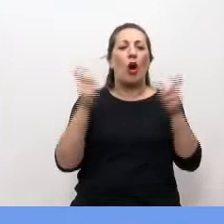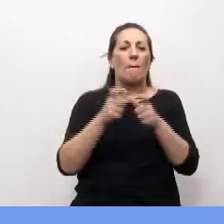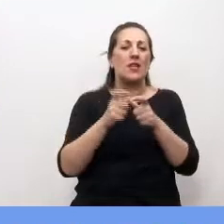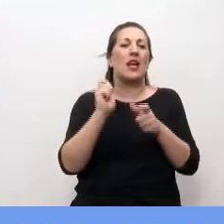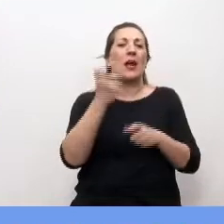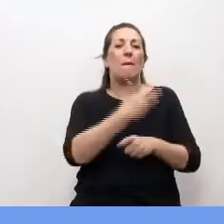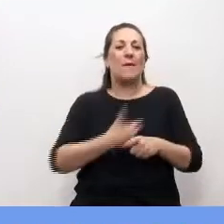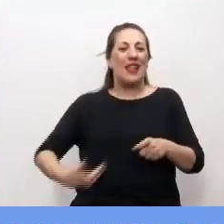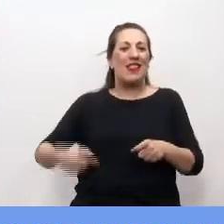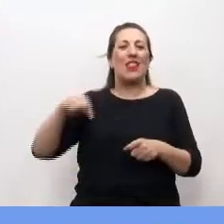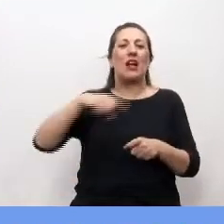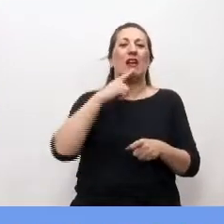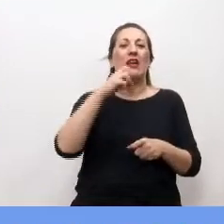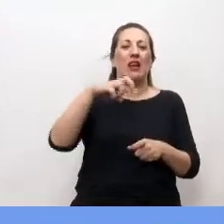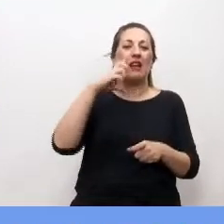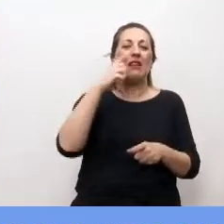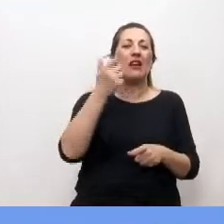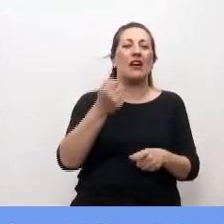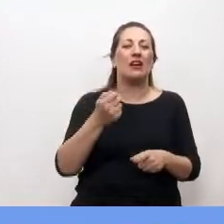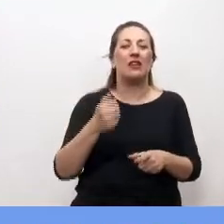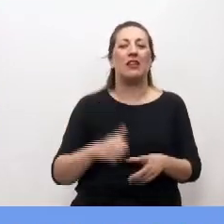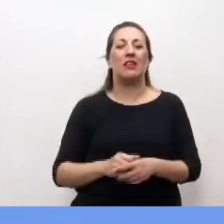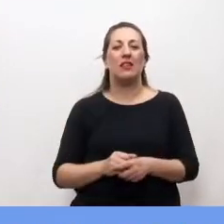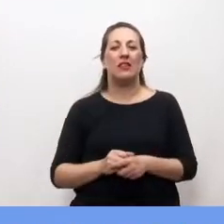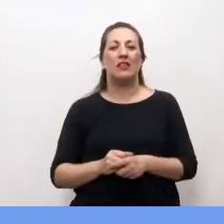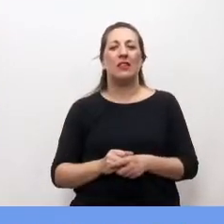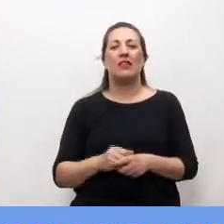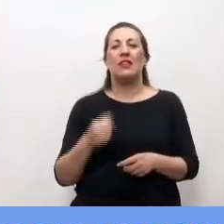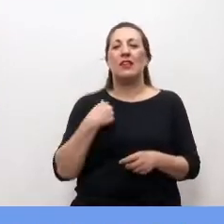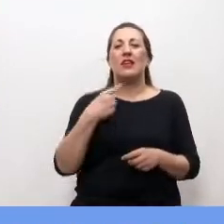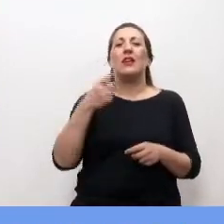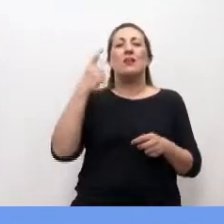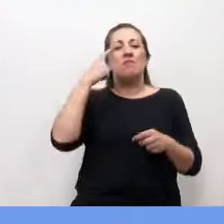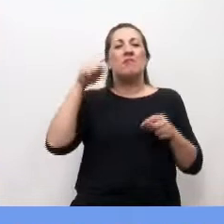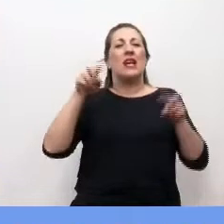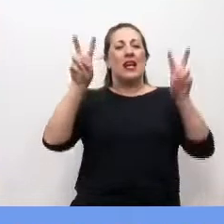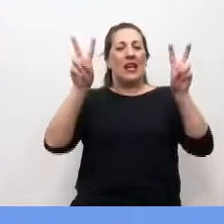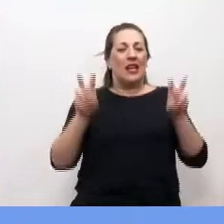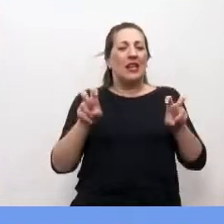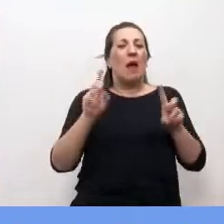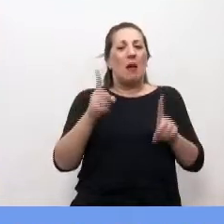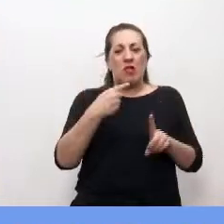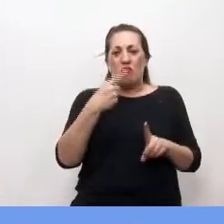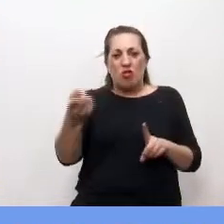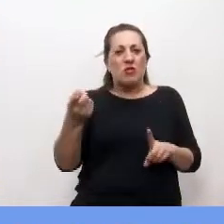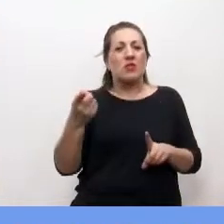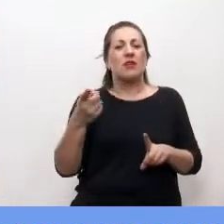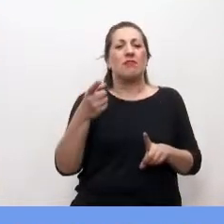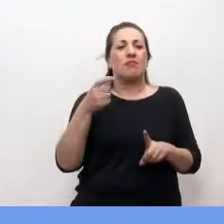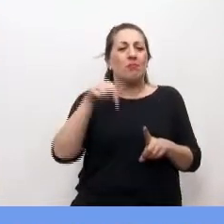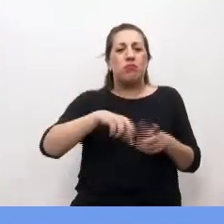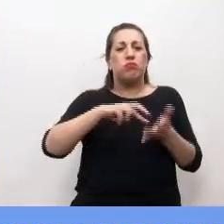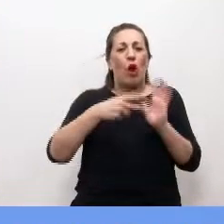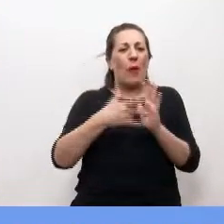la senadora Tapia y la verdad que si esto que es un tema que afecta Como dijo El senador snoper a 5 millones de